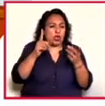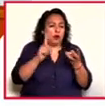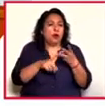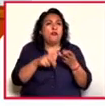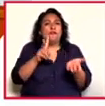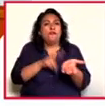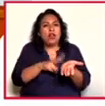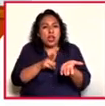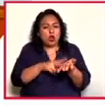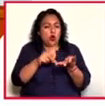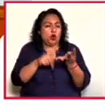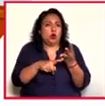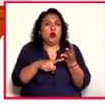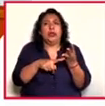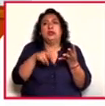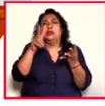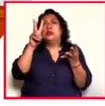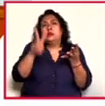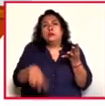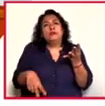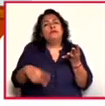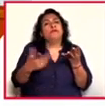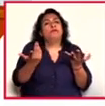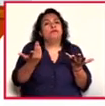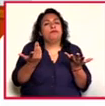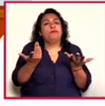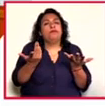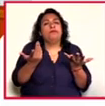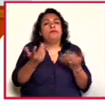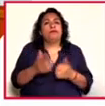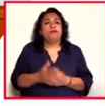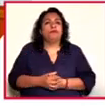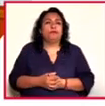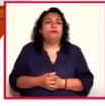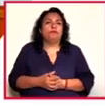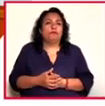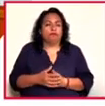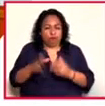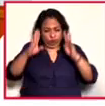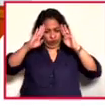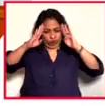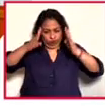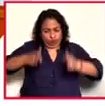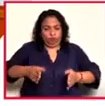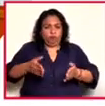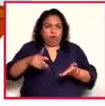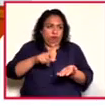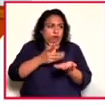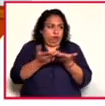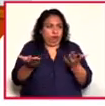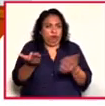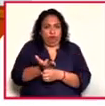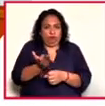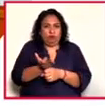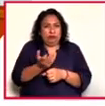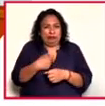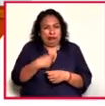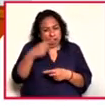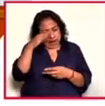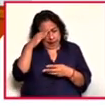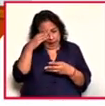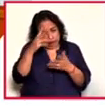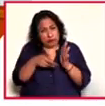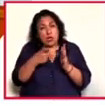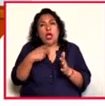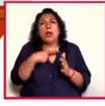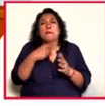cuál es su verdadero, pues su verdadera vocación en estos momentos. Entonces, lo que hemos hecho es un